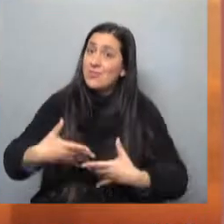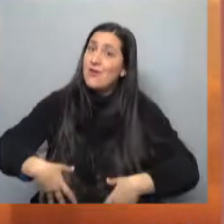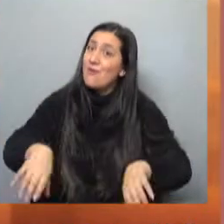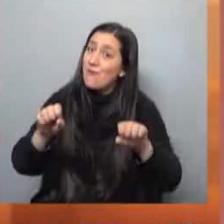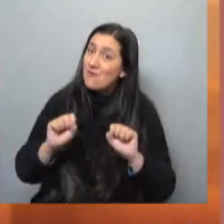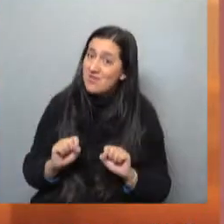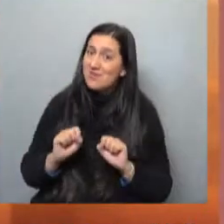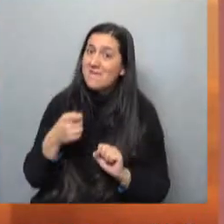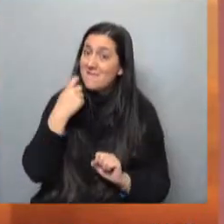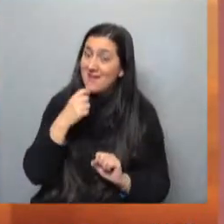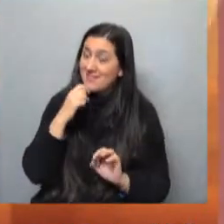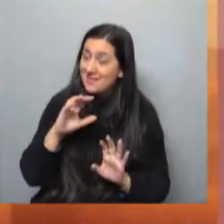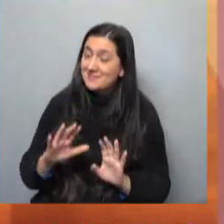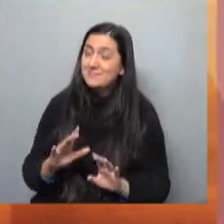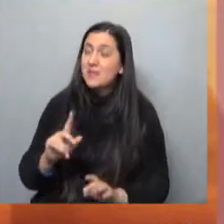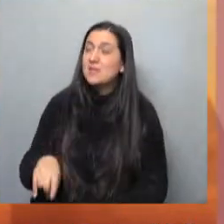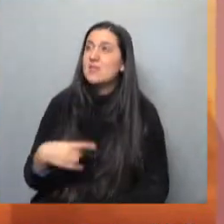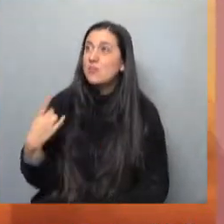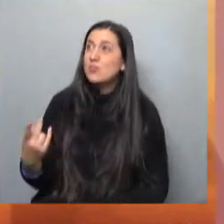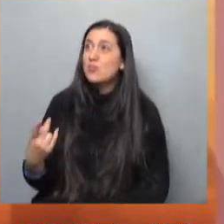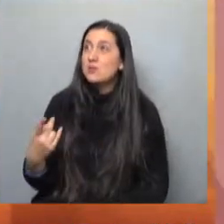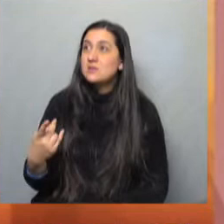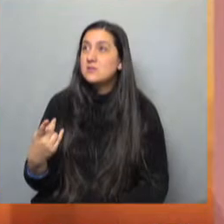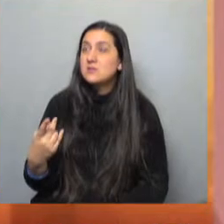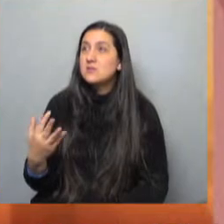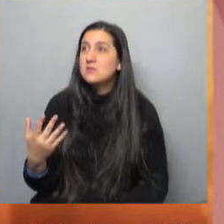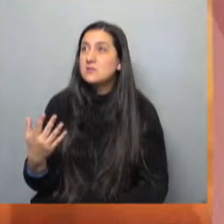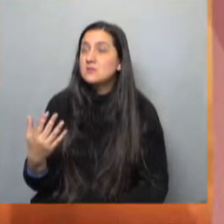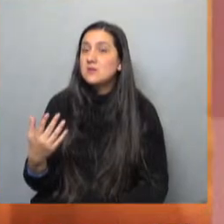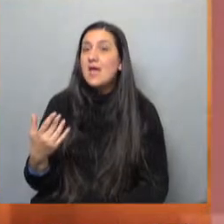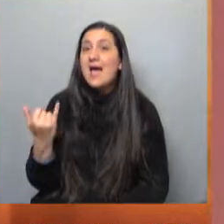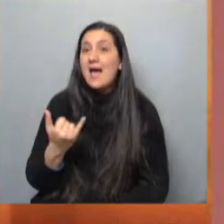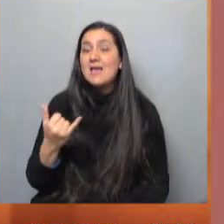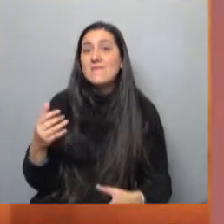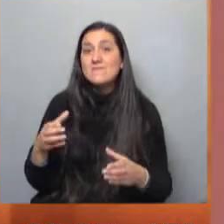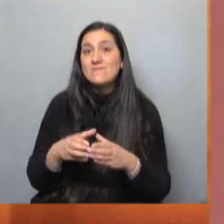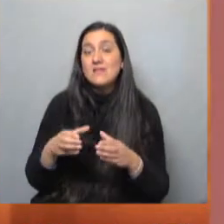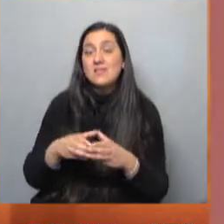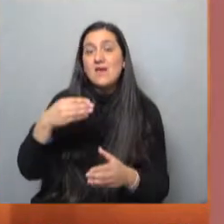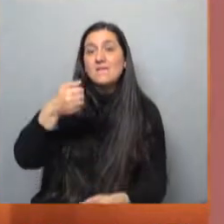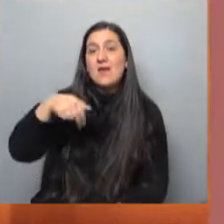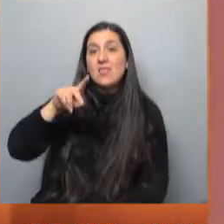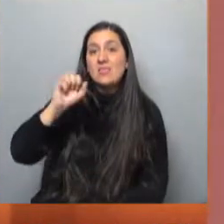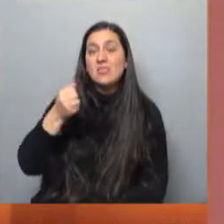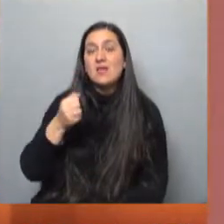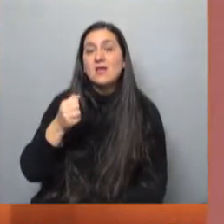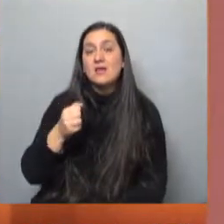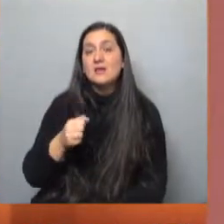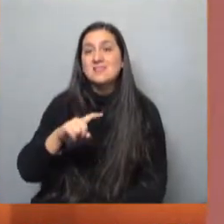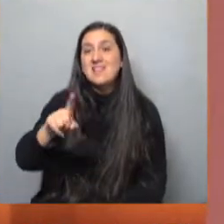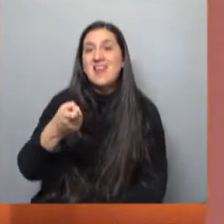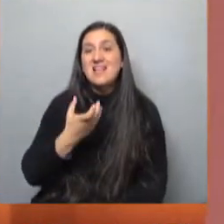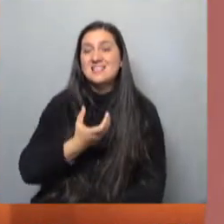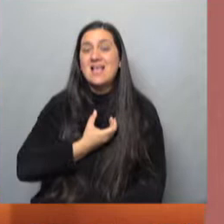este y después va a estar hay bandas que es la banda del ex